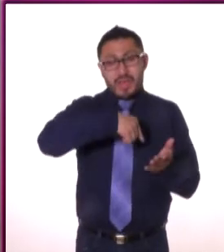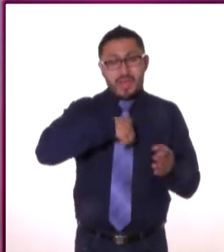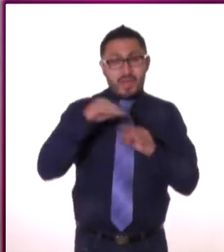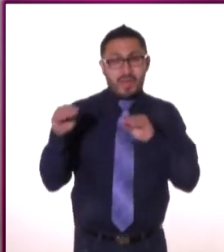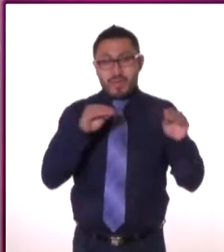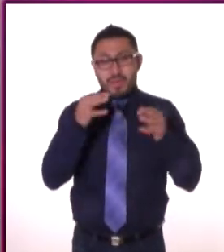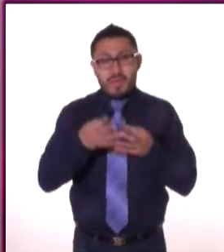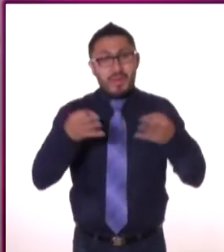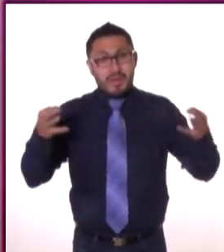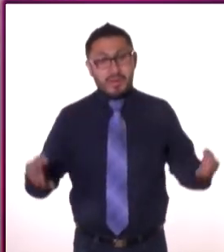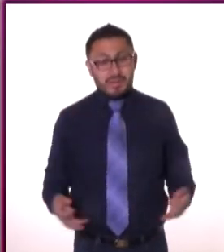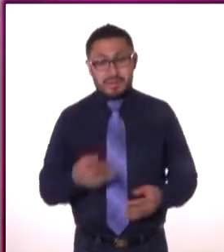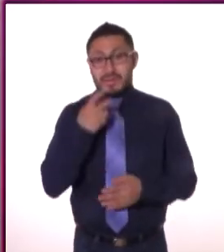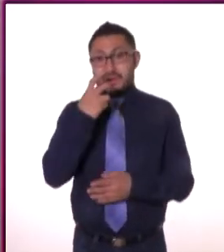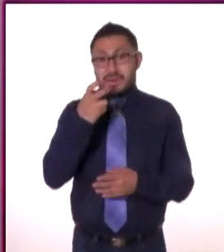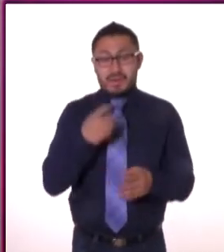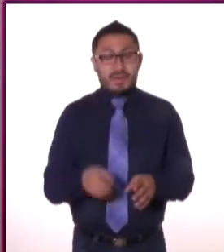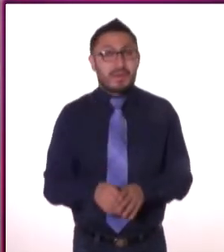la tierra?